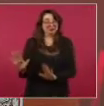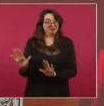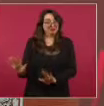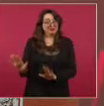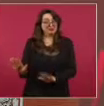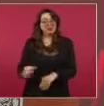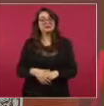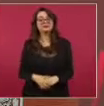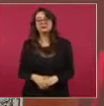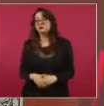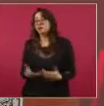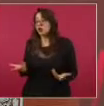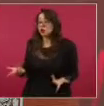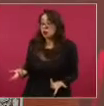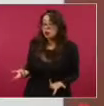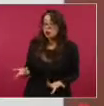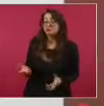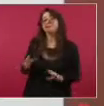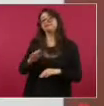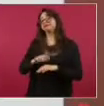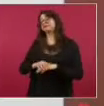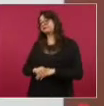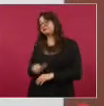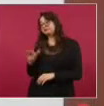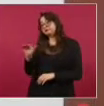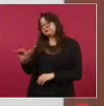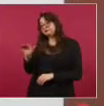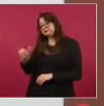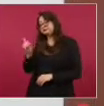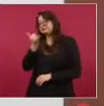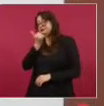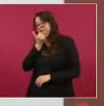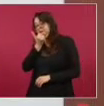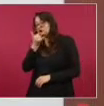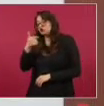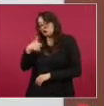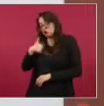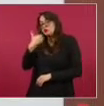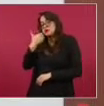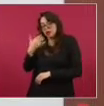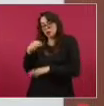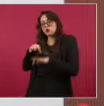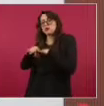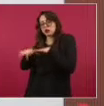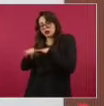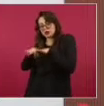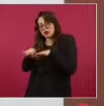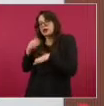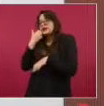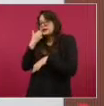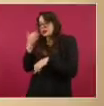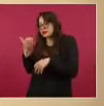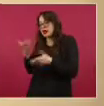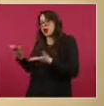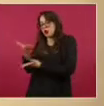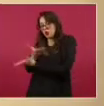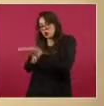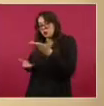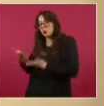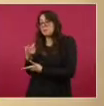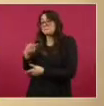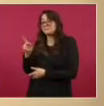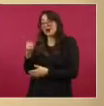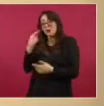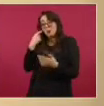Trabajadores, les dijo a los mineros, estoy dispuesto a negociar, pero vean, y agitó el telegrama en el